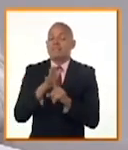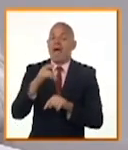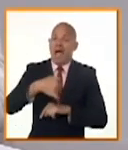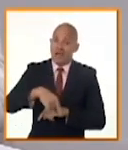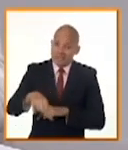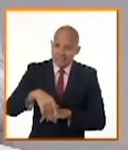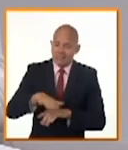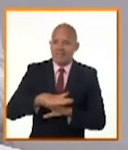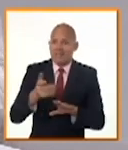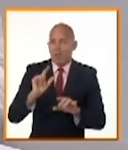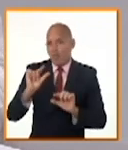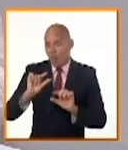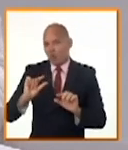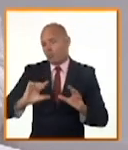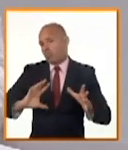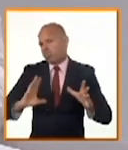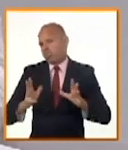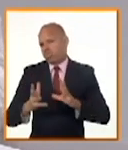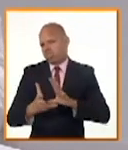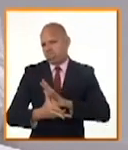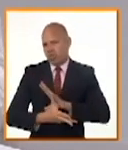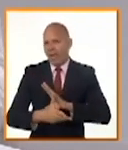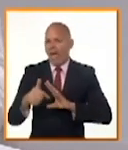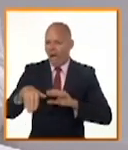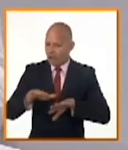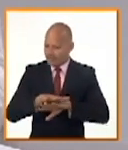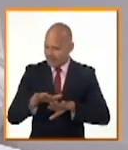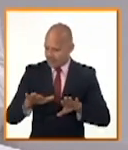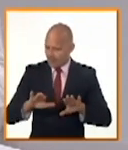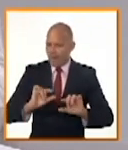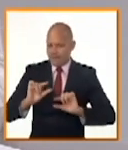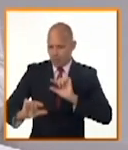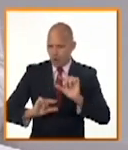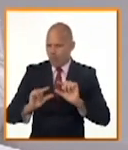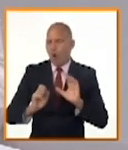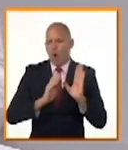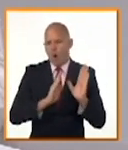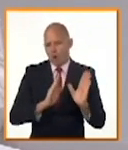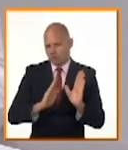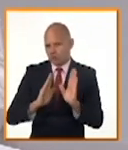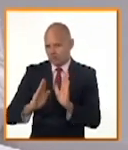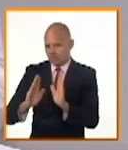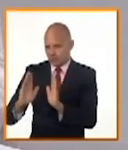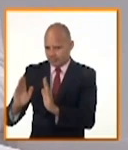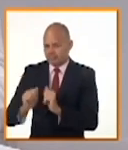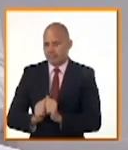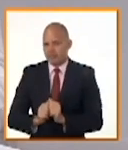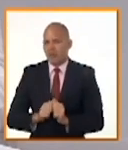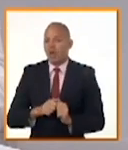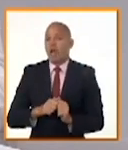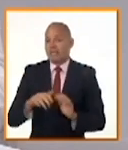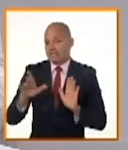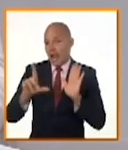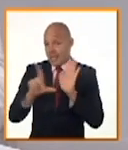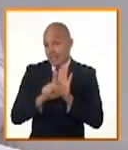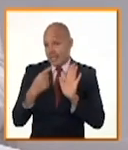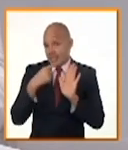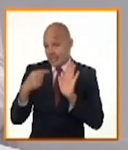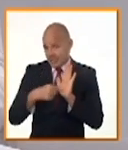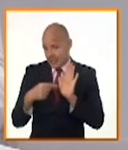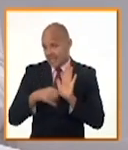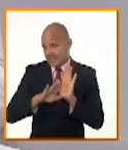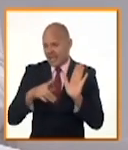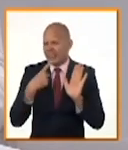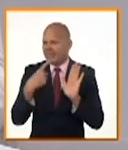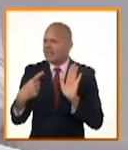ya nos permite ir a una organización entonces bueno la esta Norma lo que lo que ya exige es a todos los a todos los clientes de los